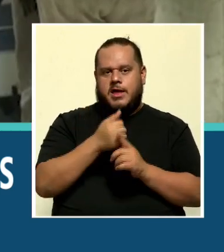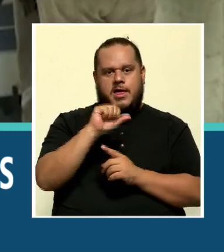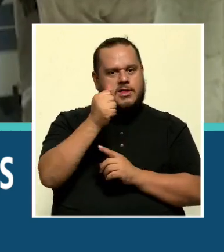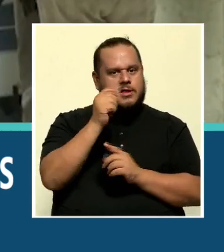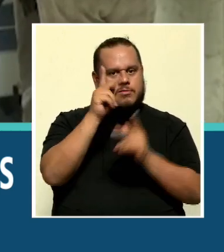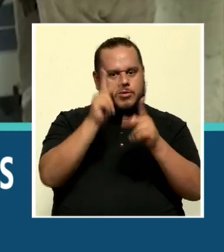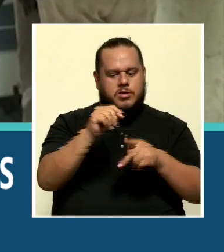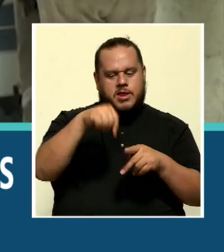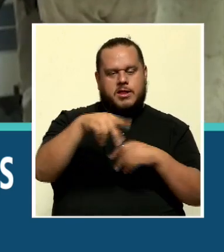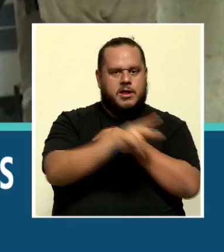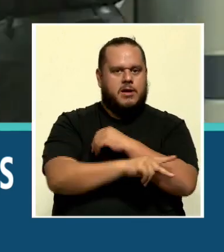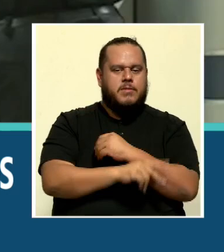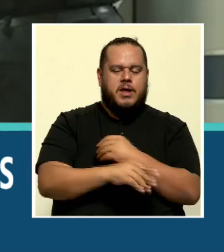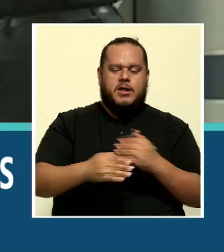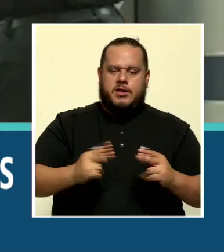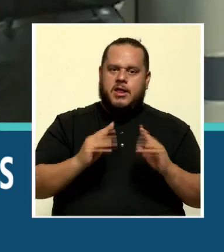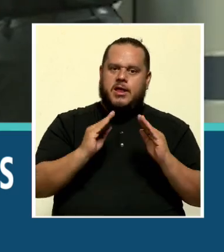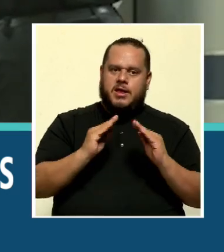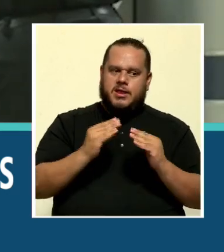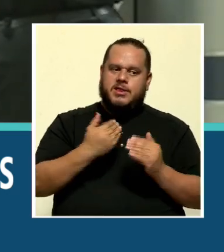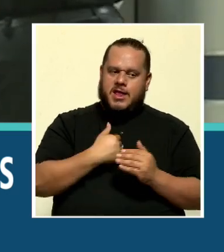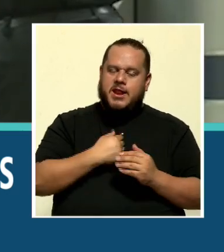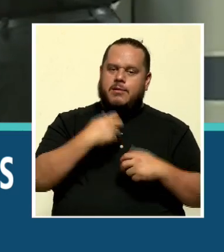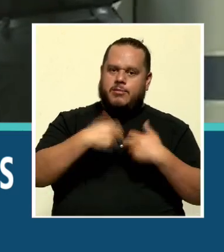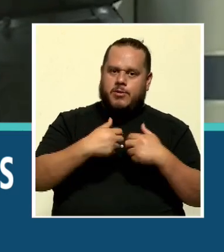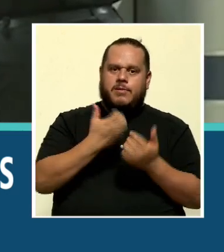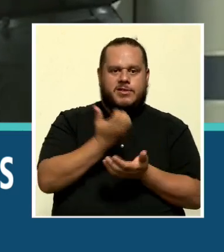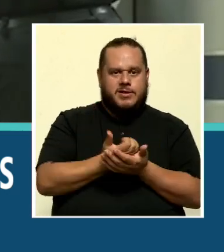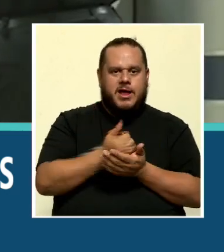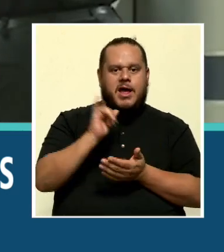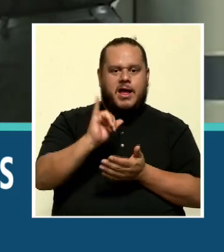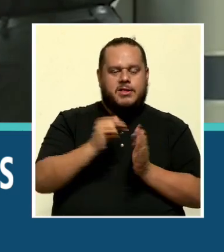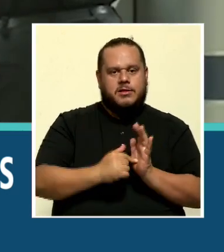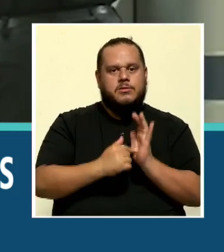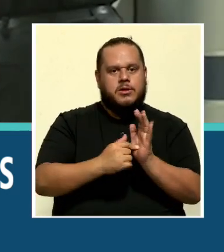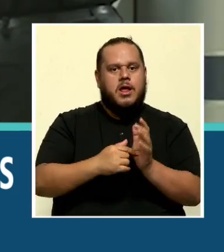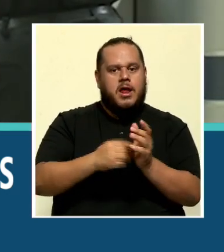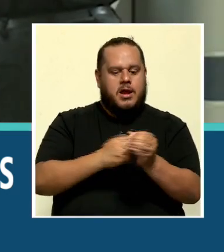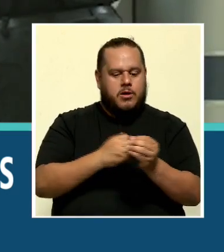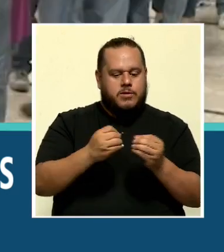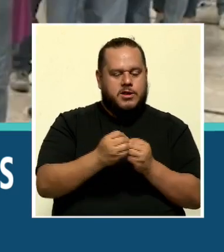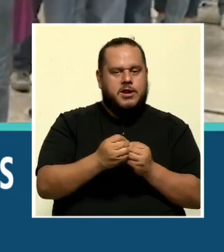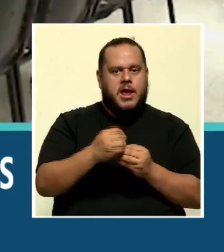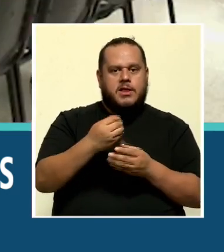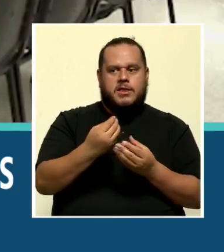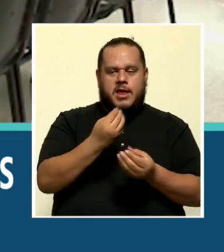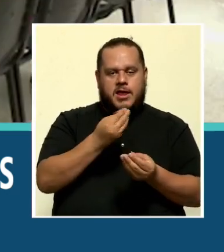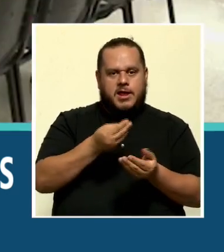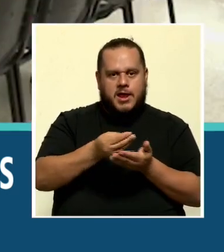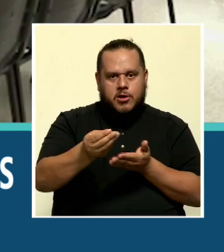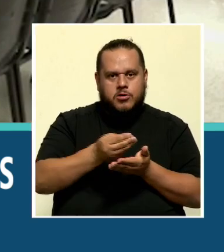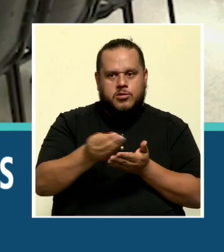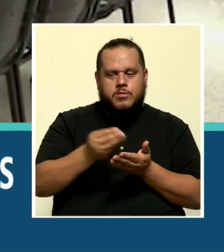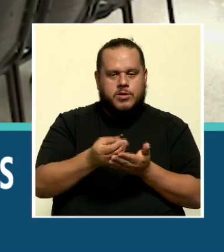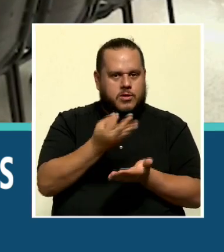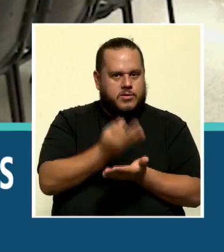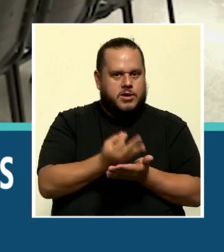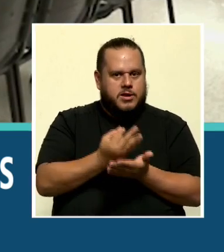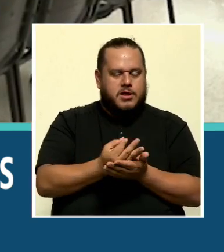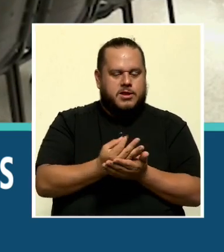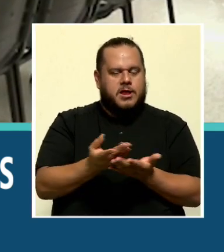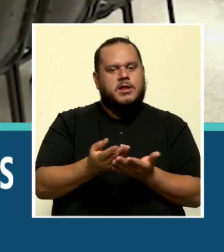personas en nuestro país viven con problemas económicos, así lo había dado a conocer la Oficina del Consumidor Financiero a través de los resultados de la encuesta